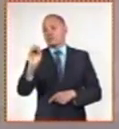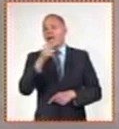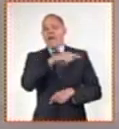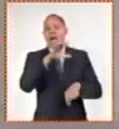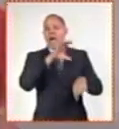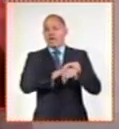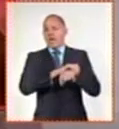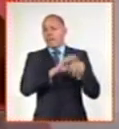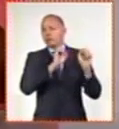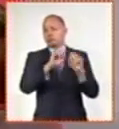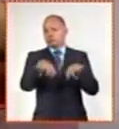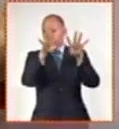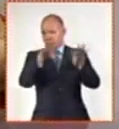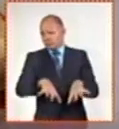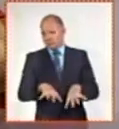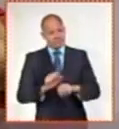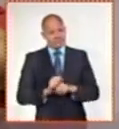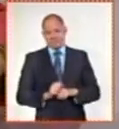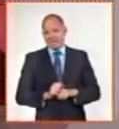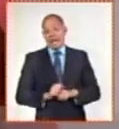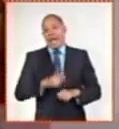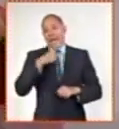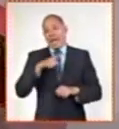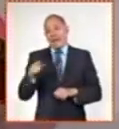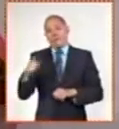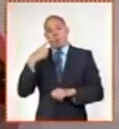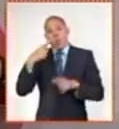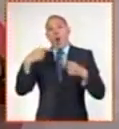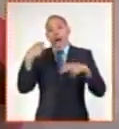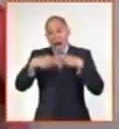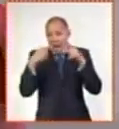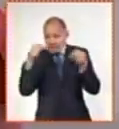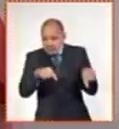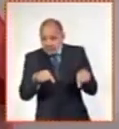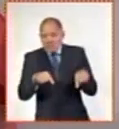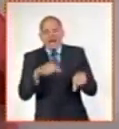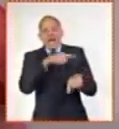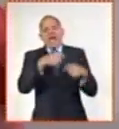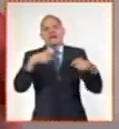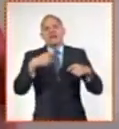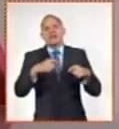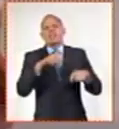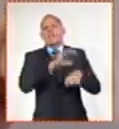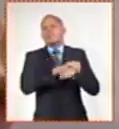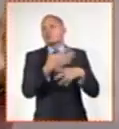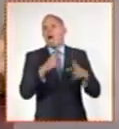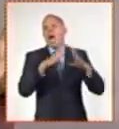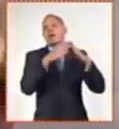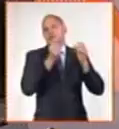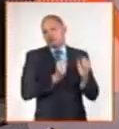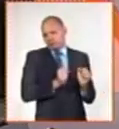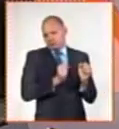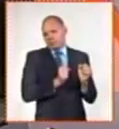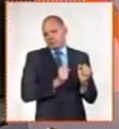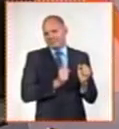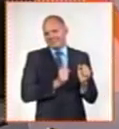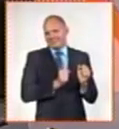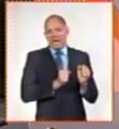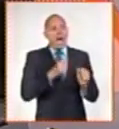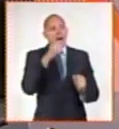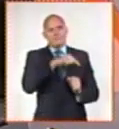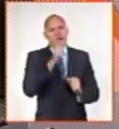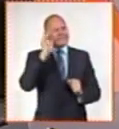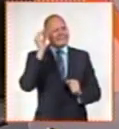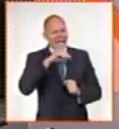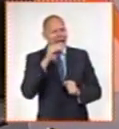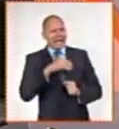serían esas. Lo que es muy fuerte, ser acusada de algo sobre lo cual no se tiene prueba. No, y a ver, y más allá de si